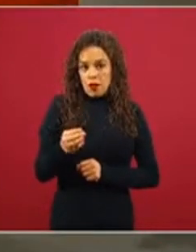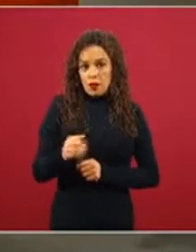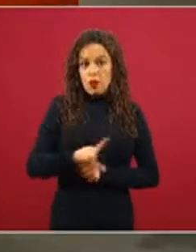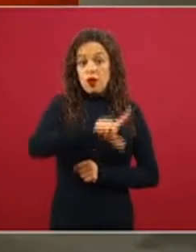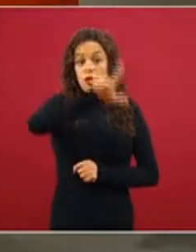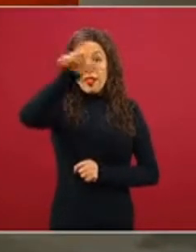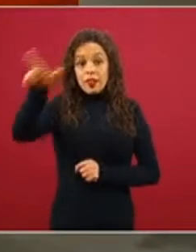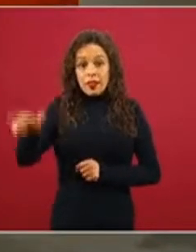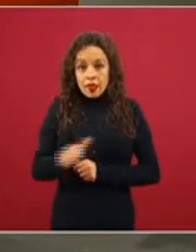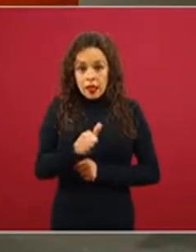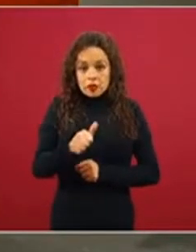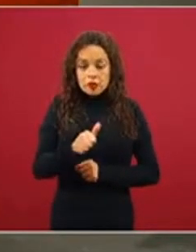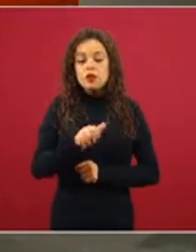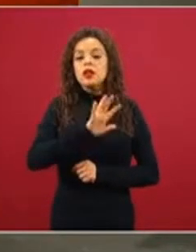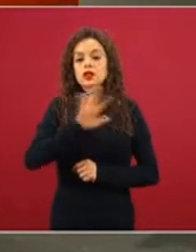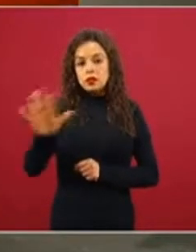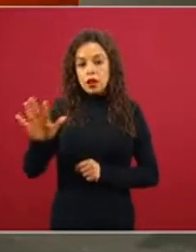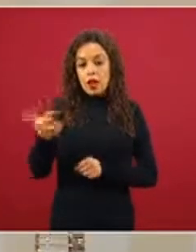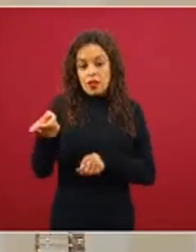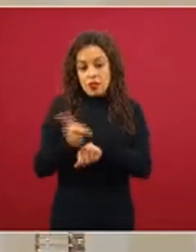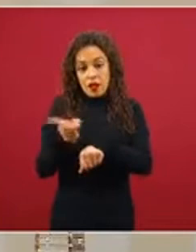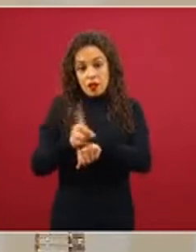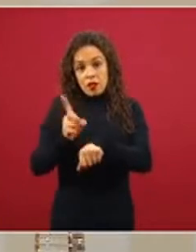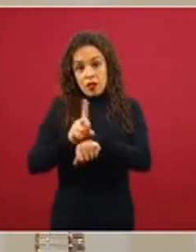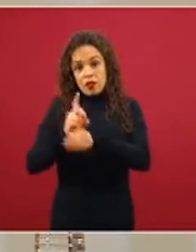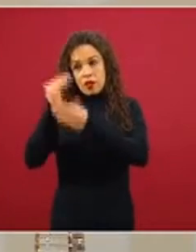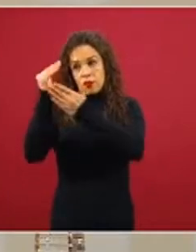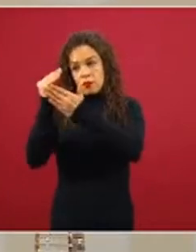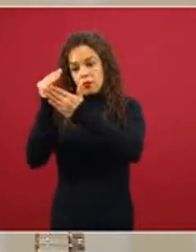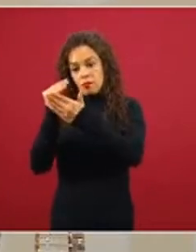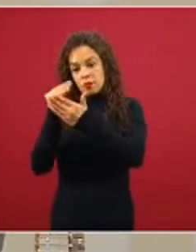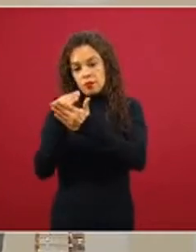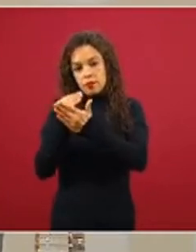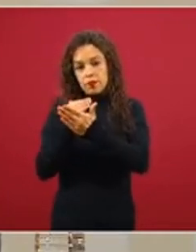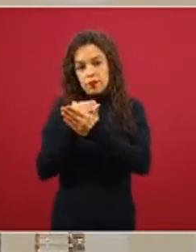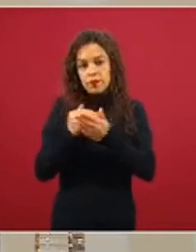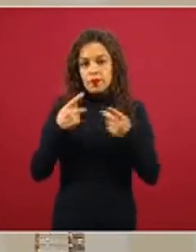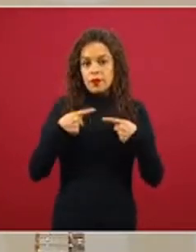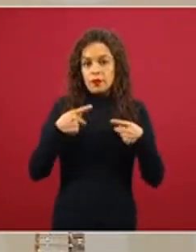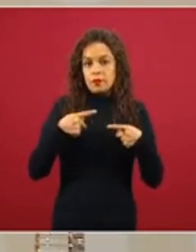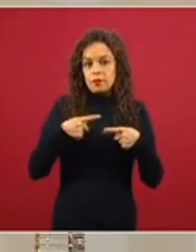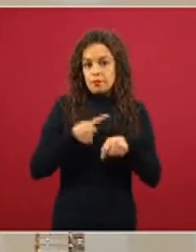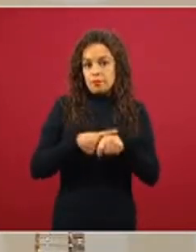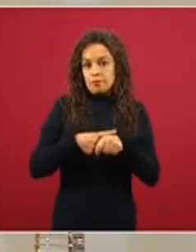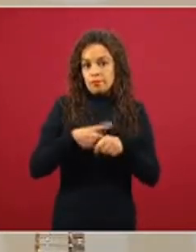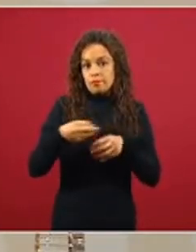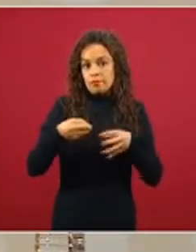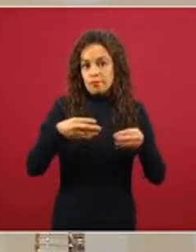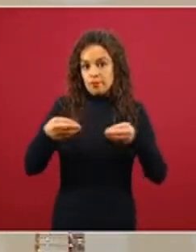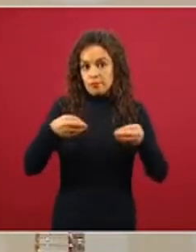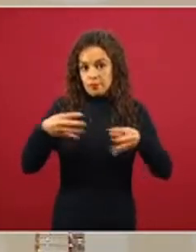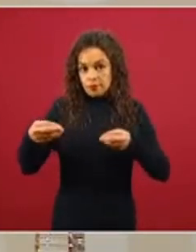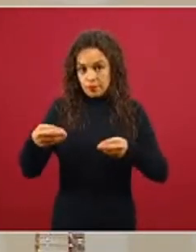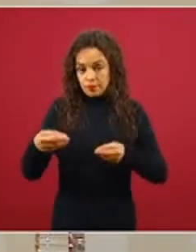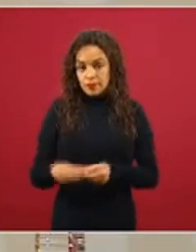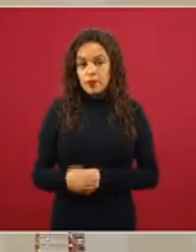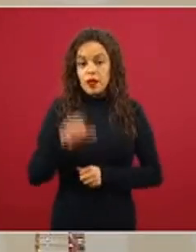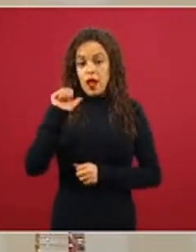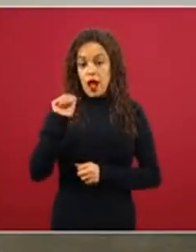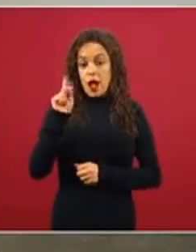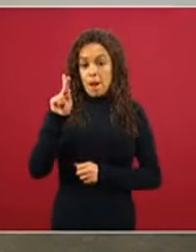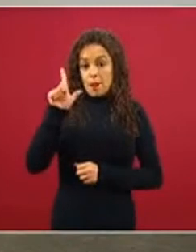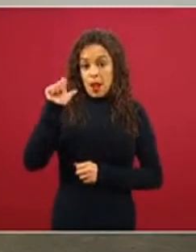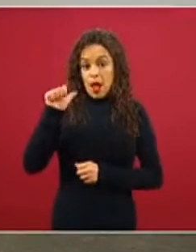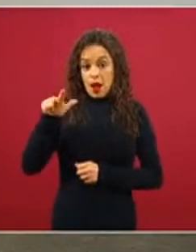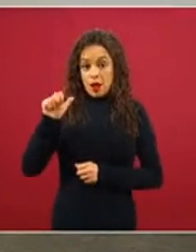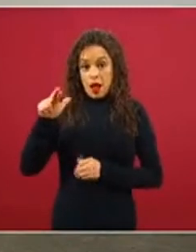disminuir el número diario. Entonces, no hay que tener la expectativa de que aplanar la curva quiere decir que la epidemia se detenga por completo. Eso creo que fue